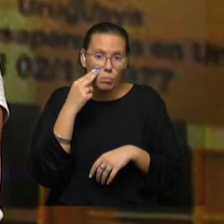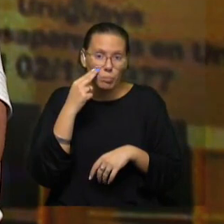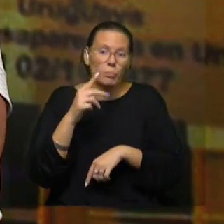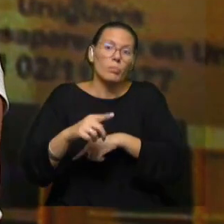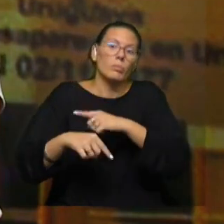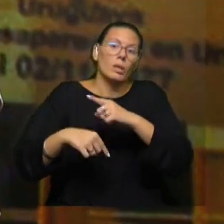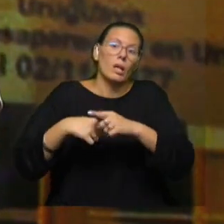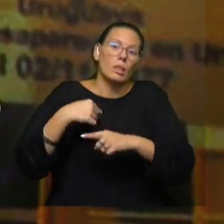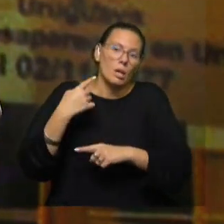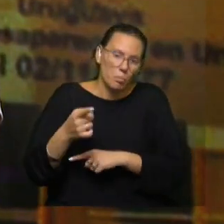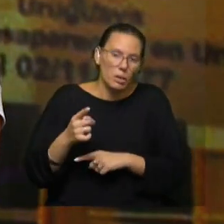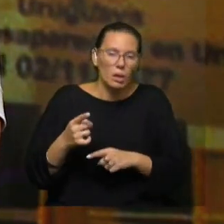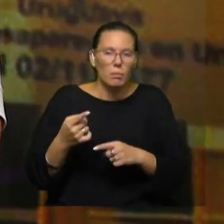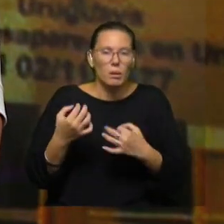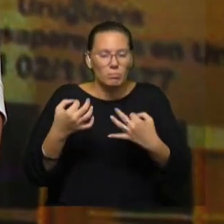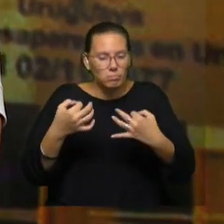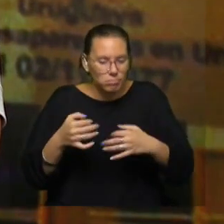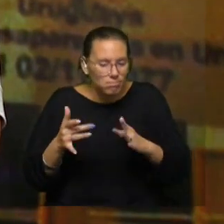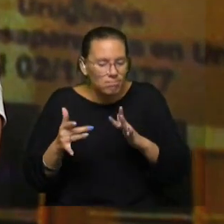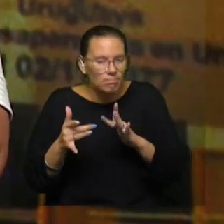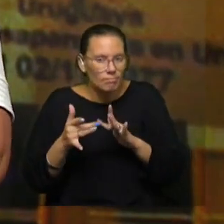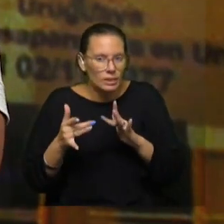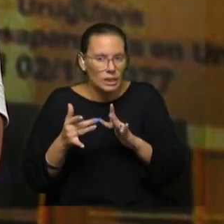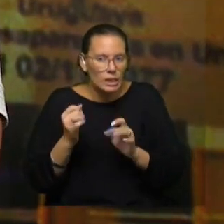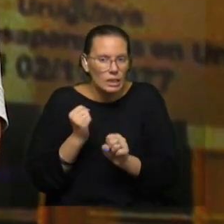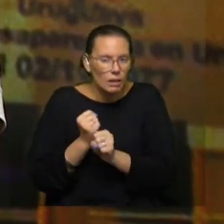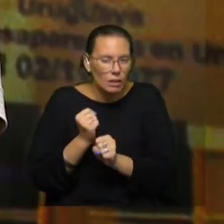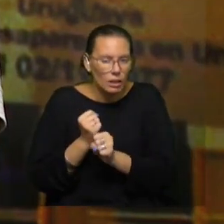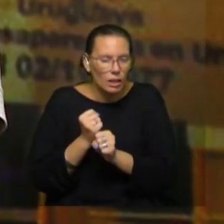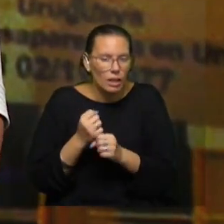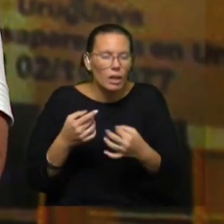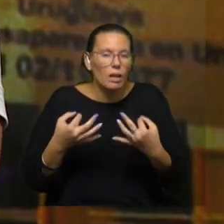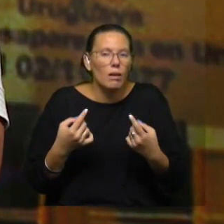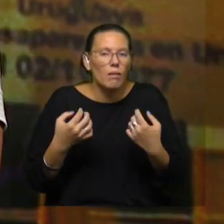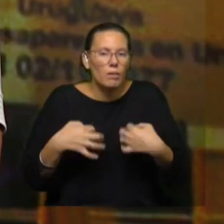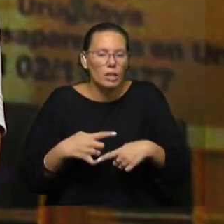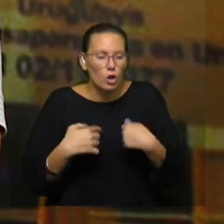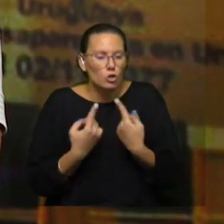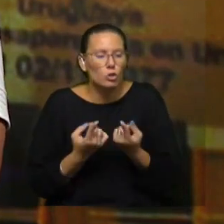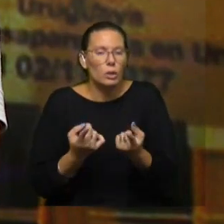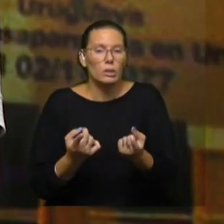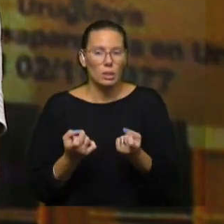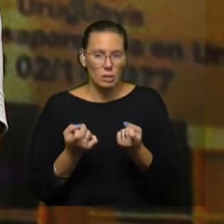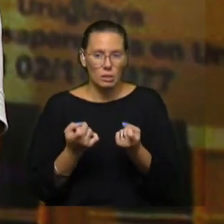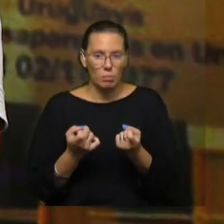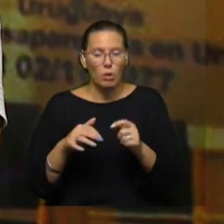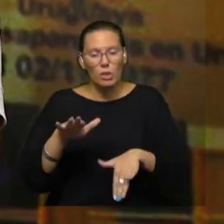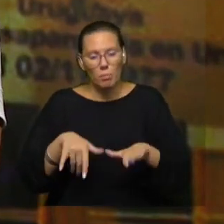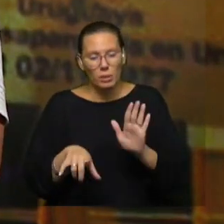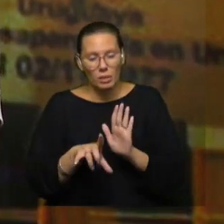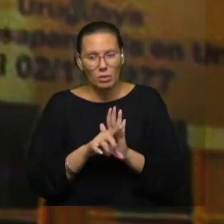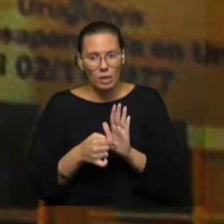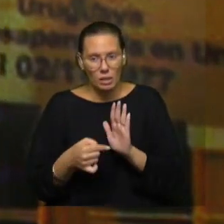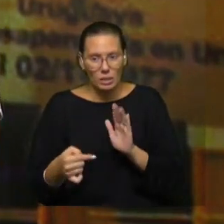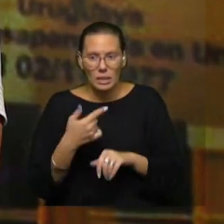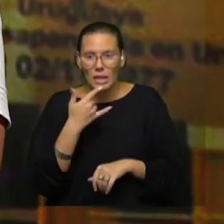después hay que articular muy bien qué es lo que realmente nosotros necesitamos de acuerdo a la ley. El